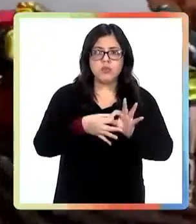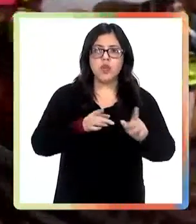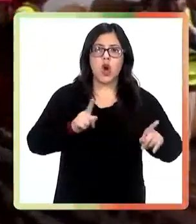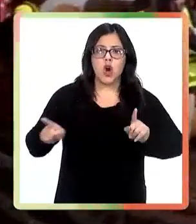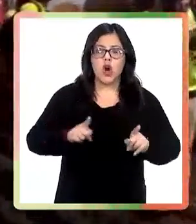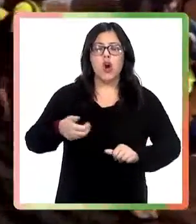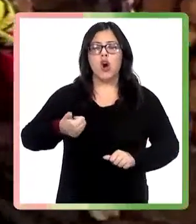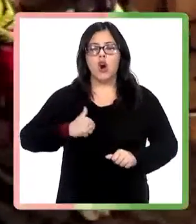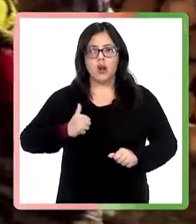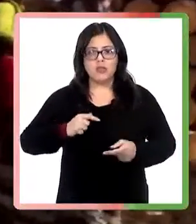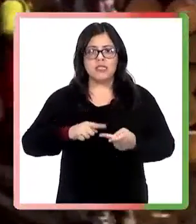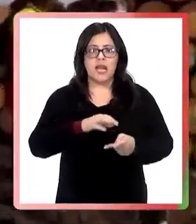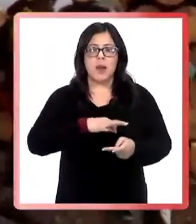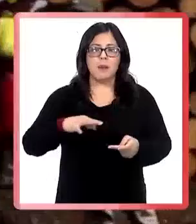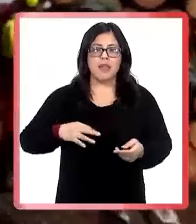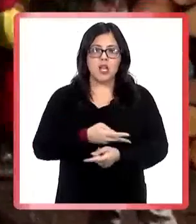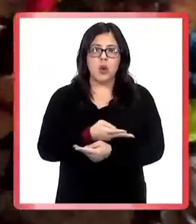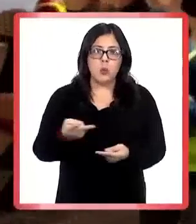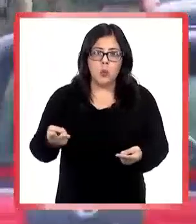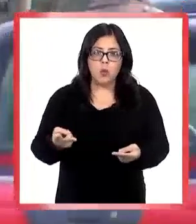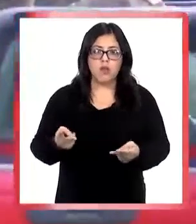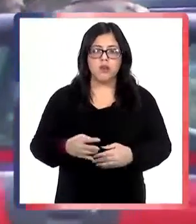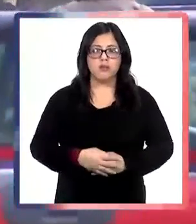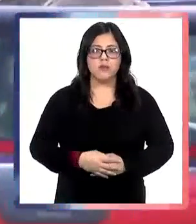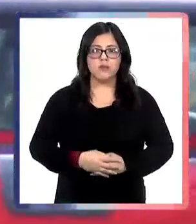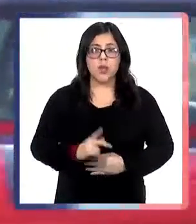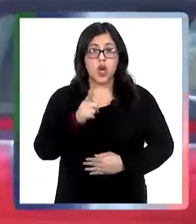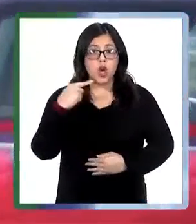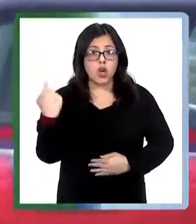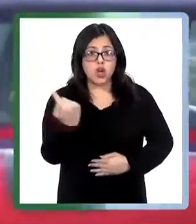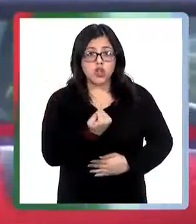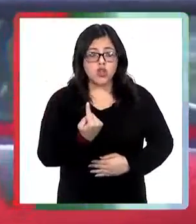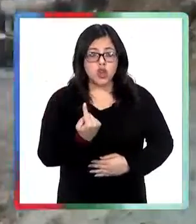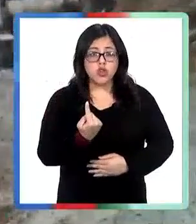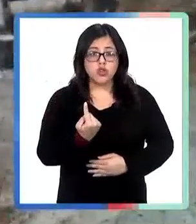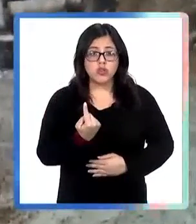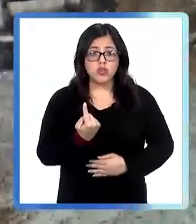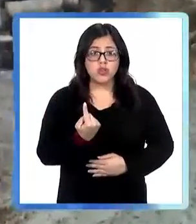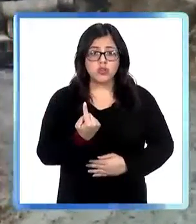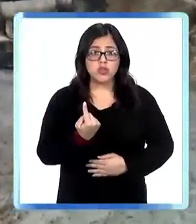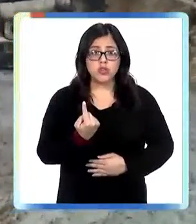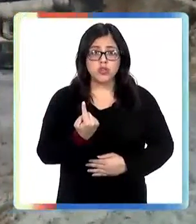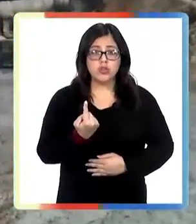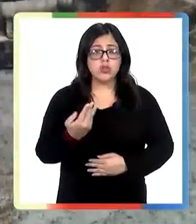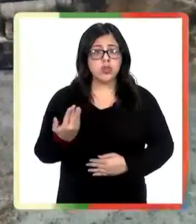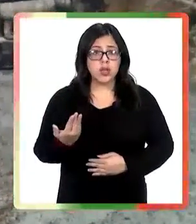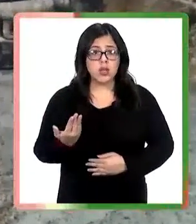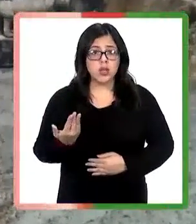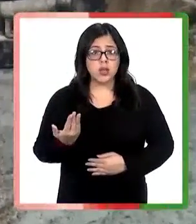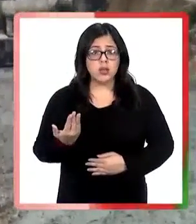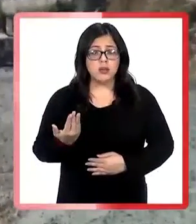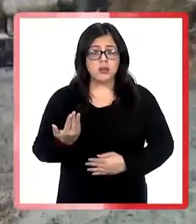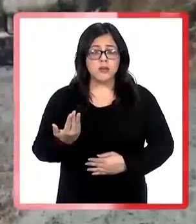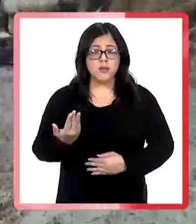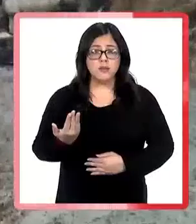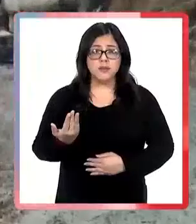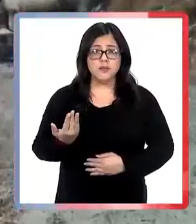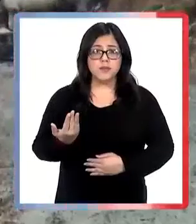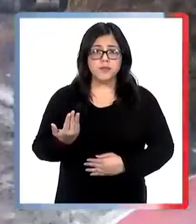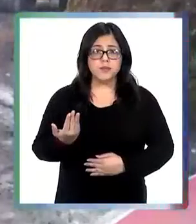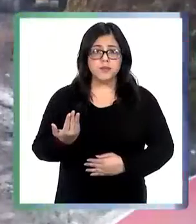actuar coordinadamente con las policías, el Ministerio Público. Nosotros no somos los llamados a